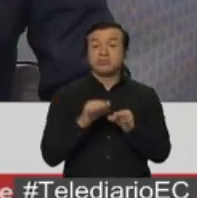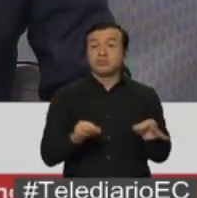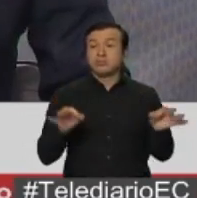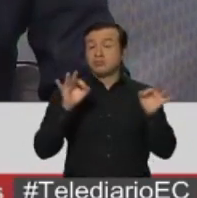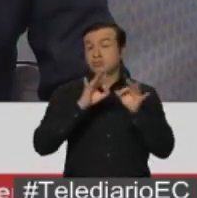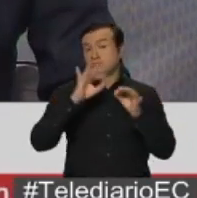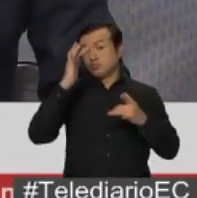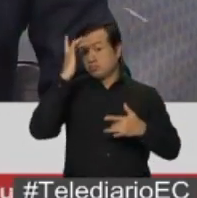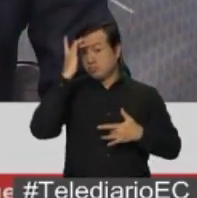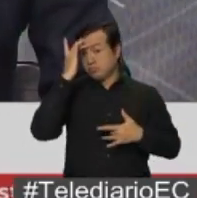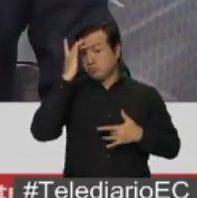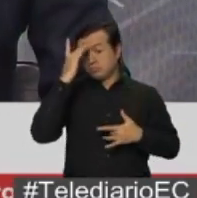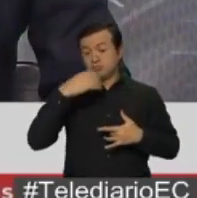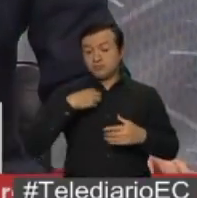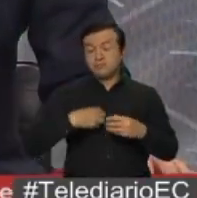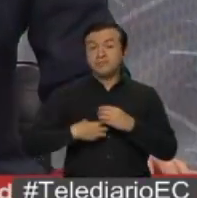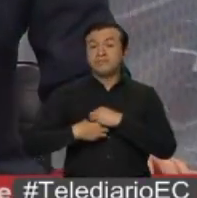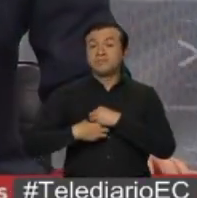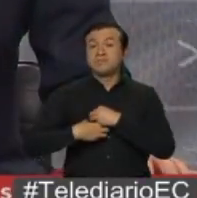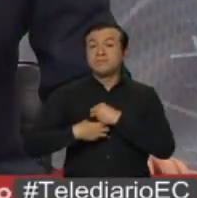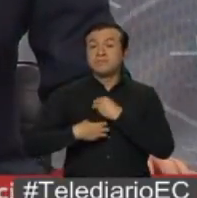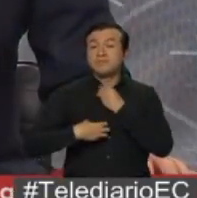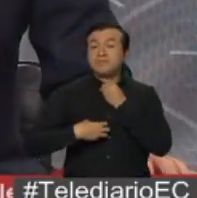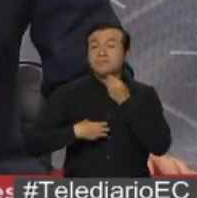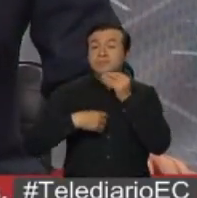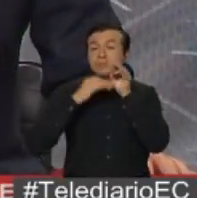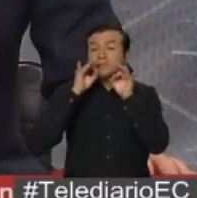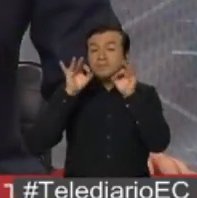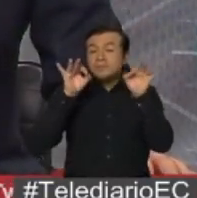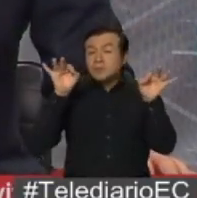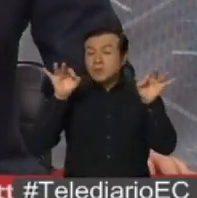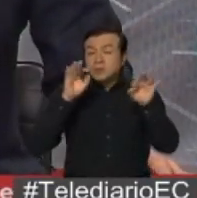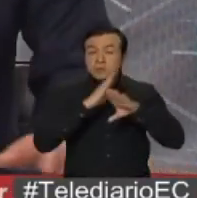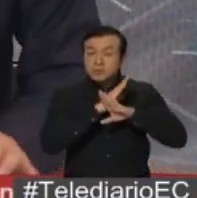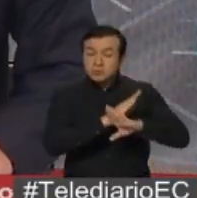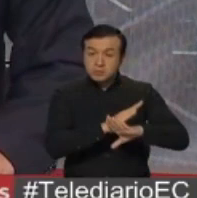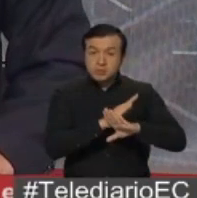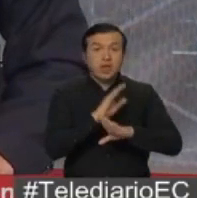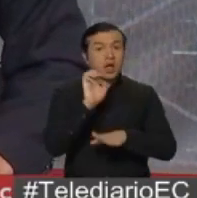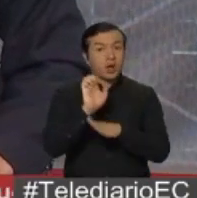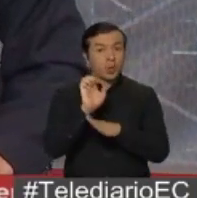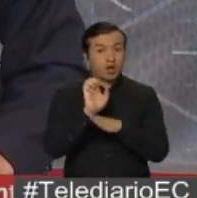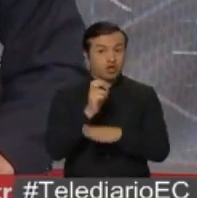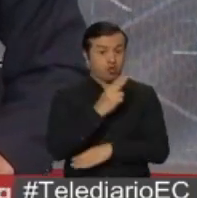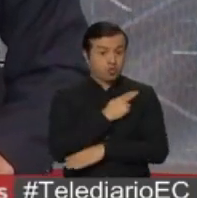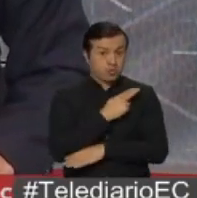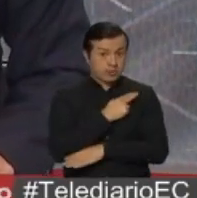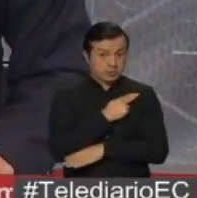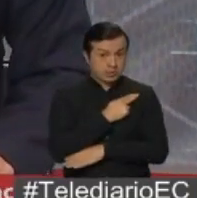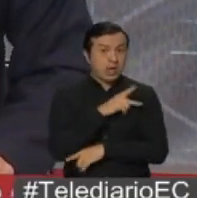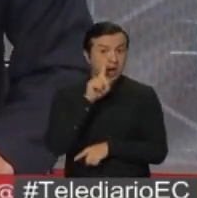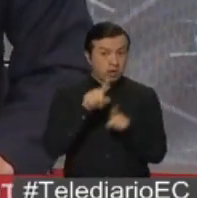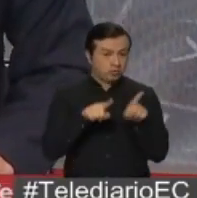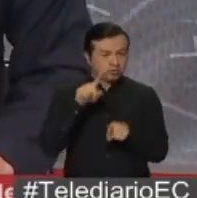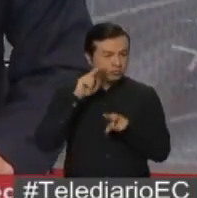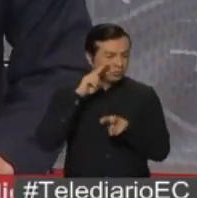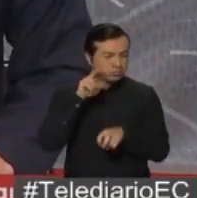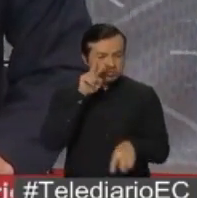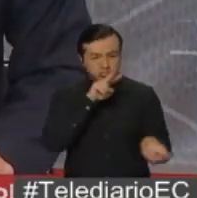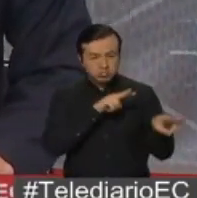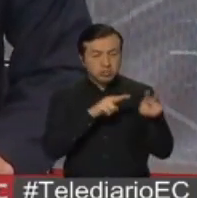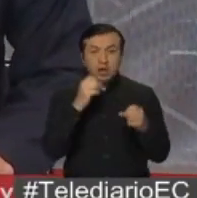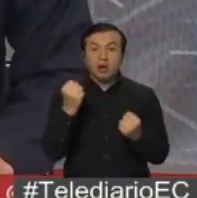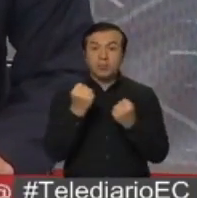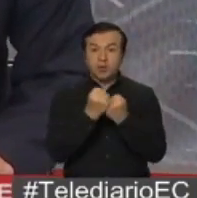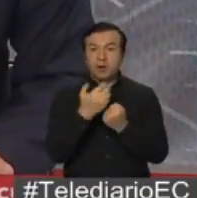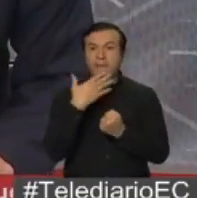combatir la epidemia el coronavirus en el mundo en ecuador la academia impulsa importantes investigaciones para aportar